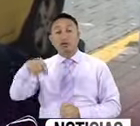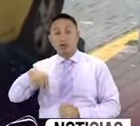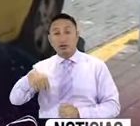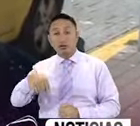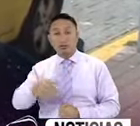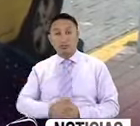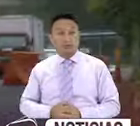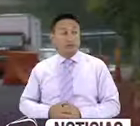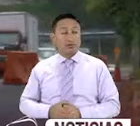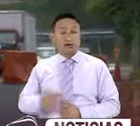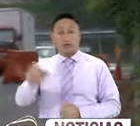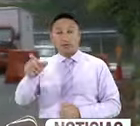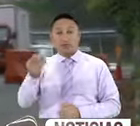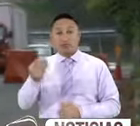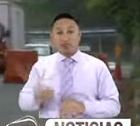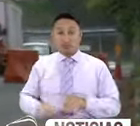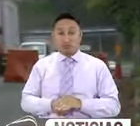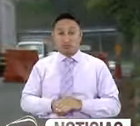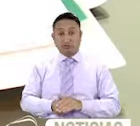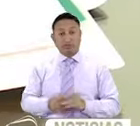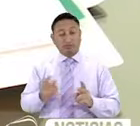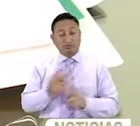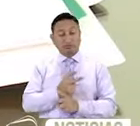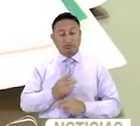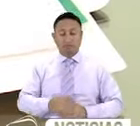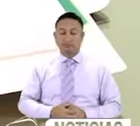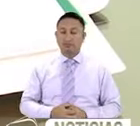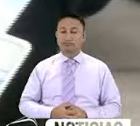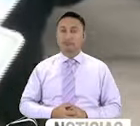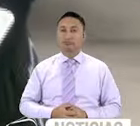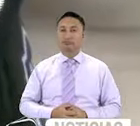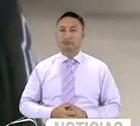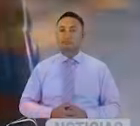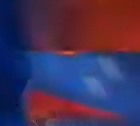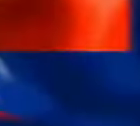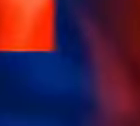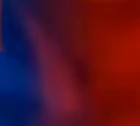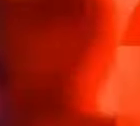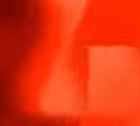ingresan. Informó Priscila Cadena.